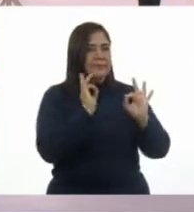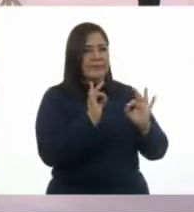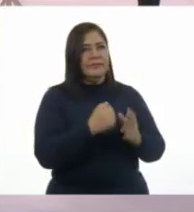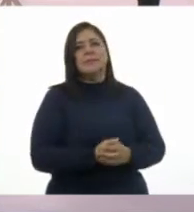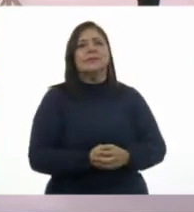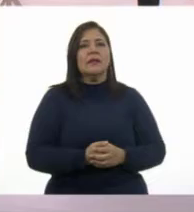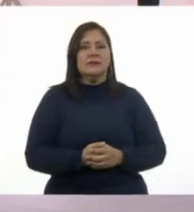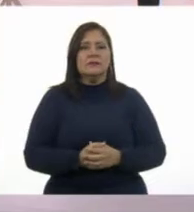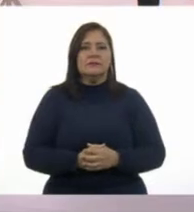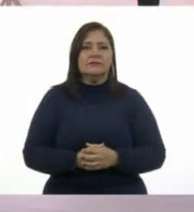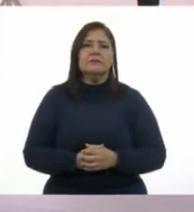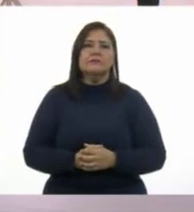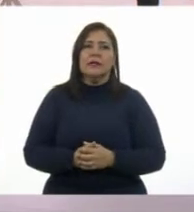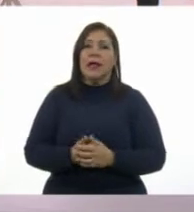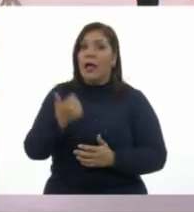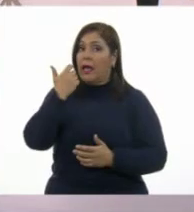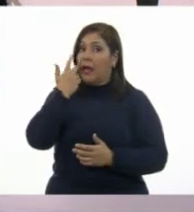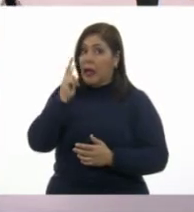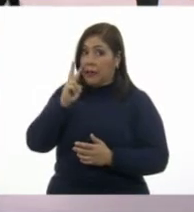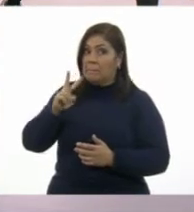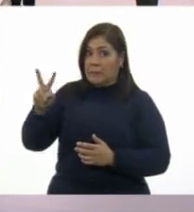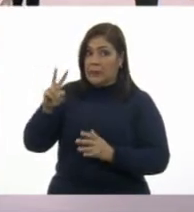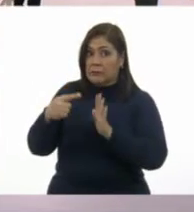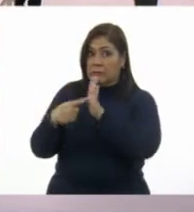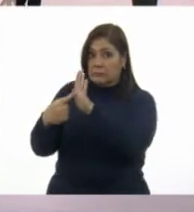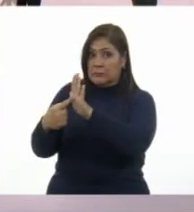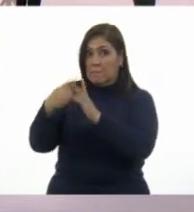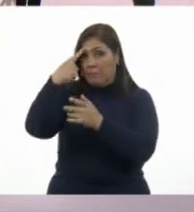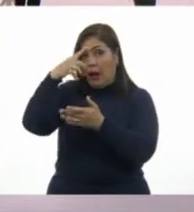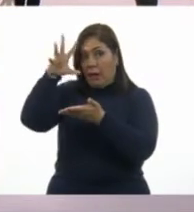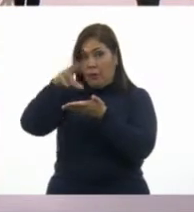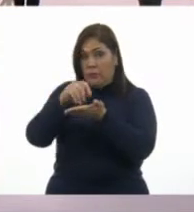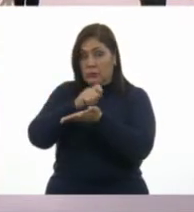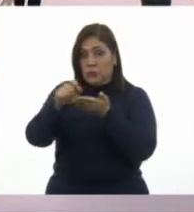Entonces, ¿quiere verlo? Para escribirlo.